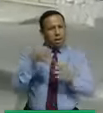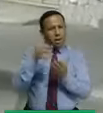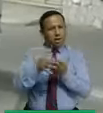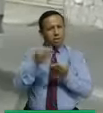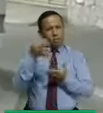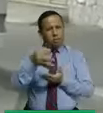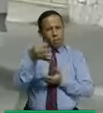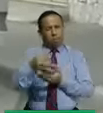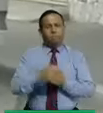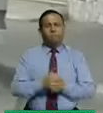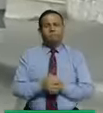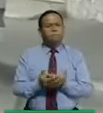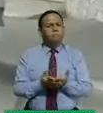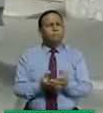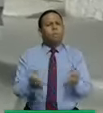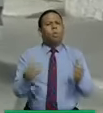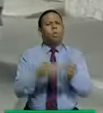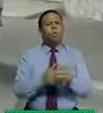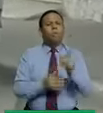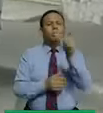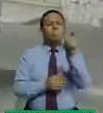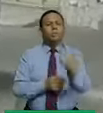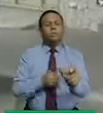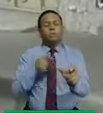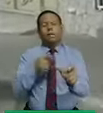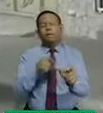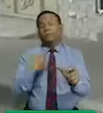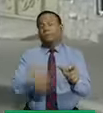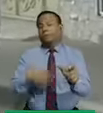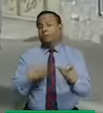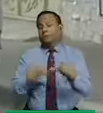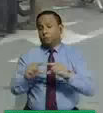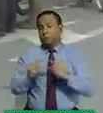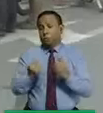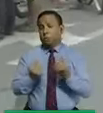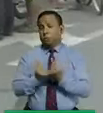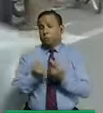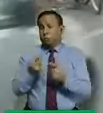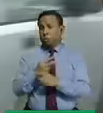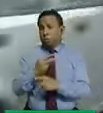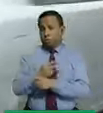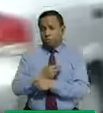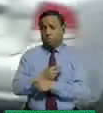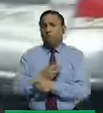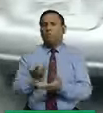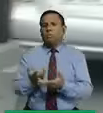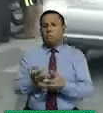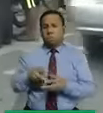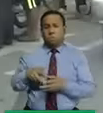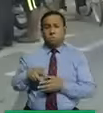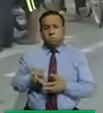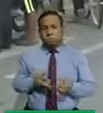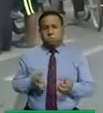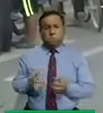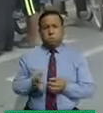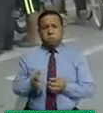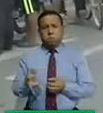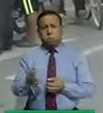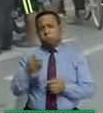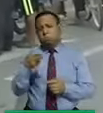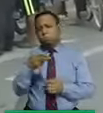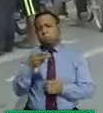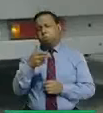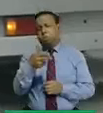Allí, otro ciudadano fue víctima por parte de sujetos que pasaron disparando en su